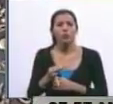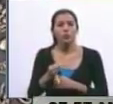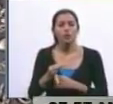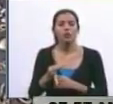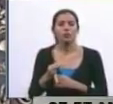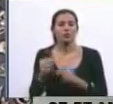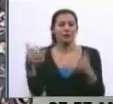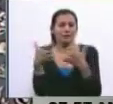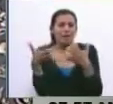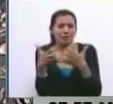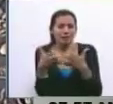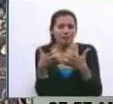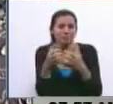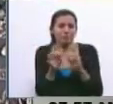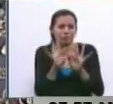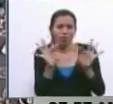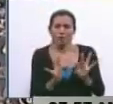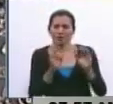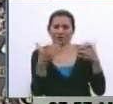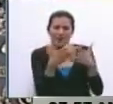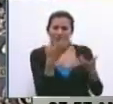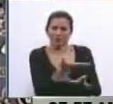que han diseñado para